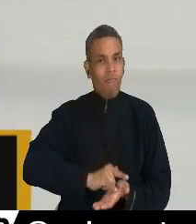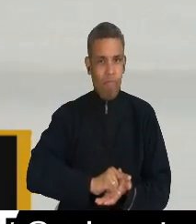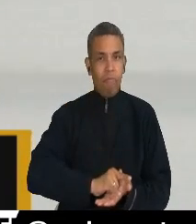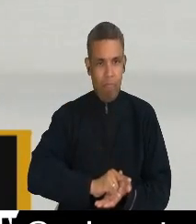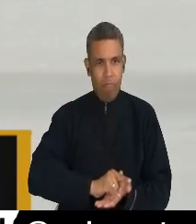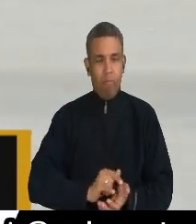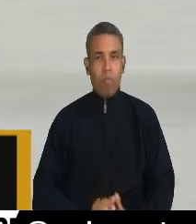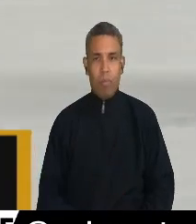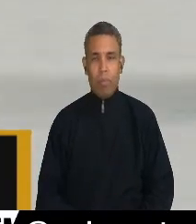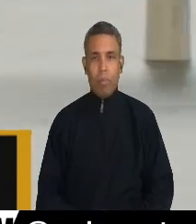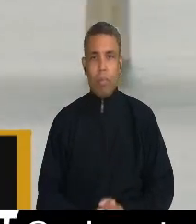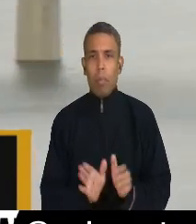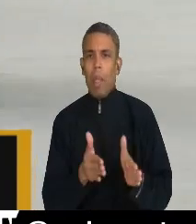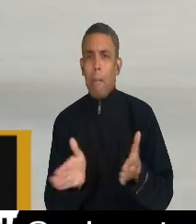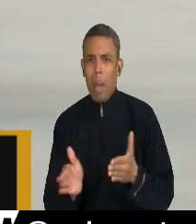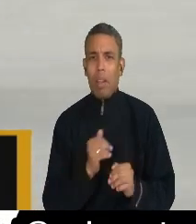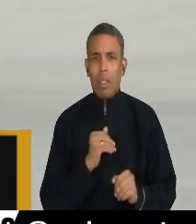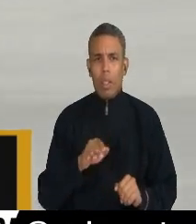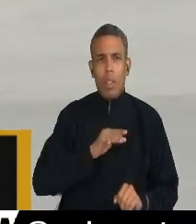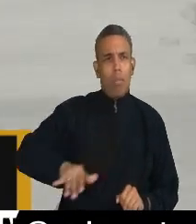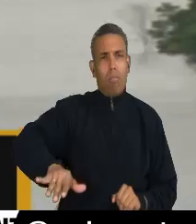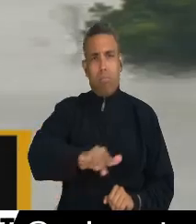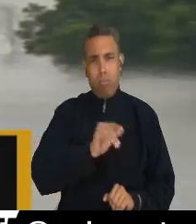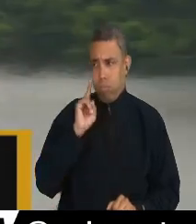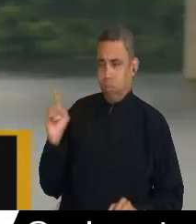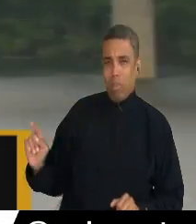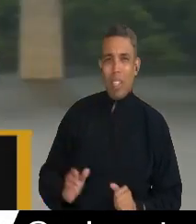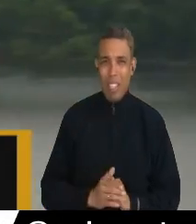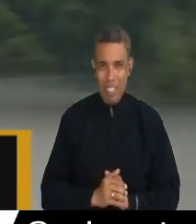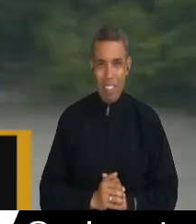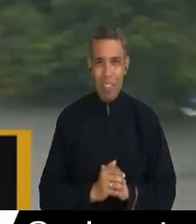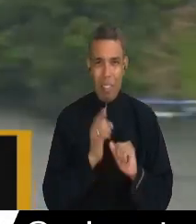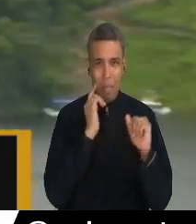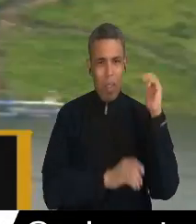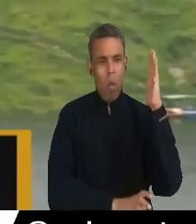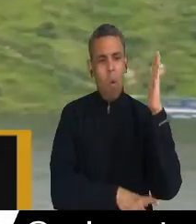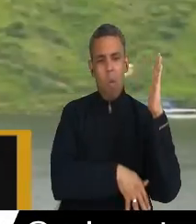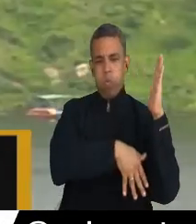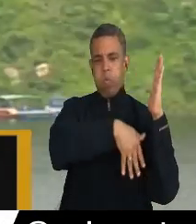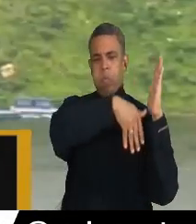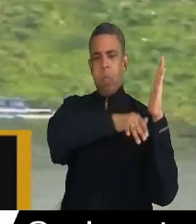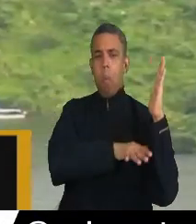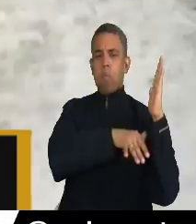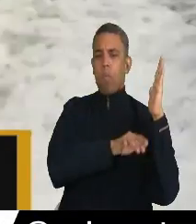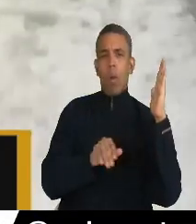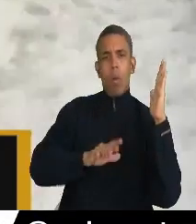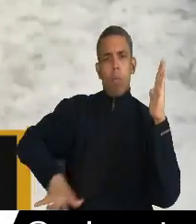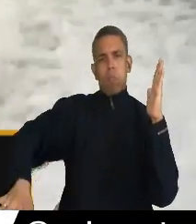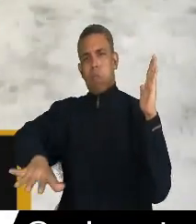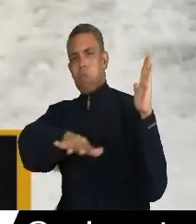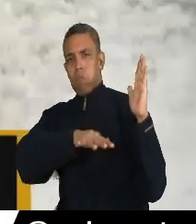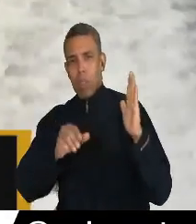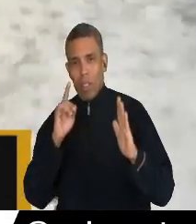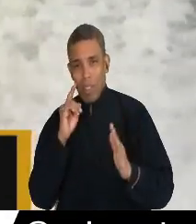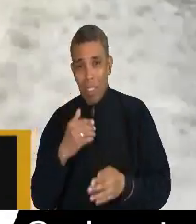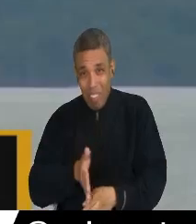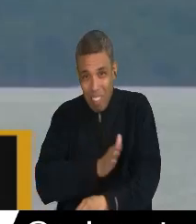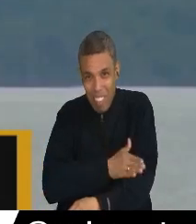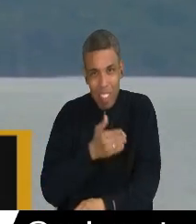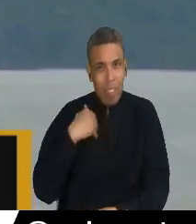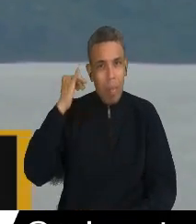el primer plan de ordenamiento para un embalse en el país, el cual se formuló de manera participativa en respuesta a las expectativas de la